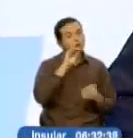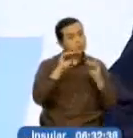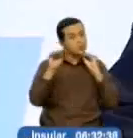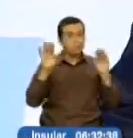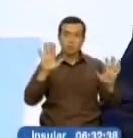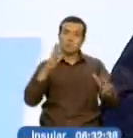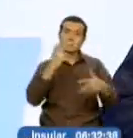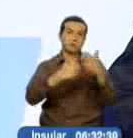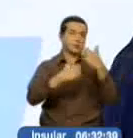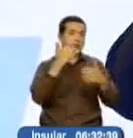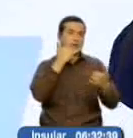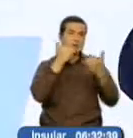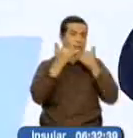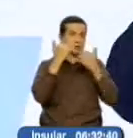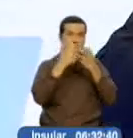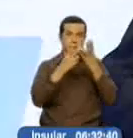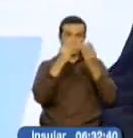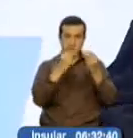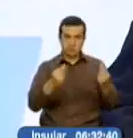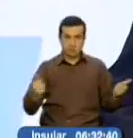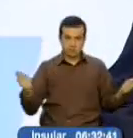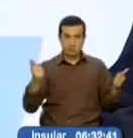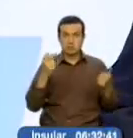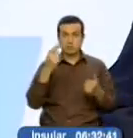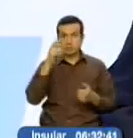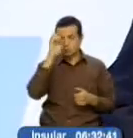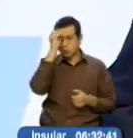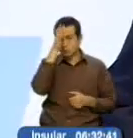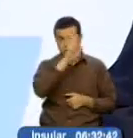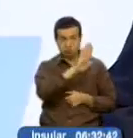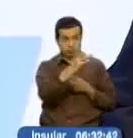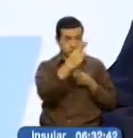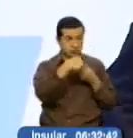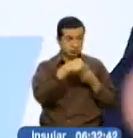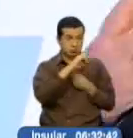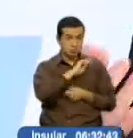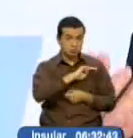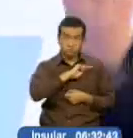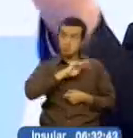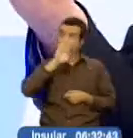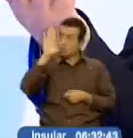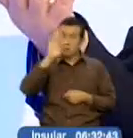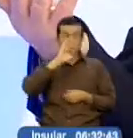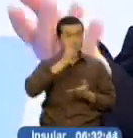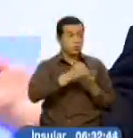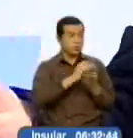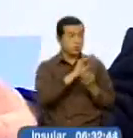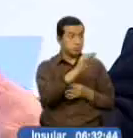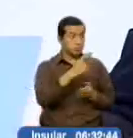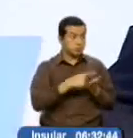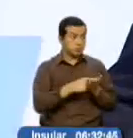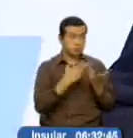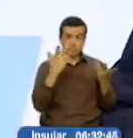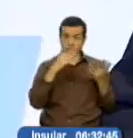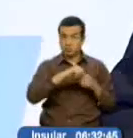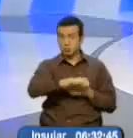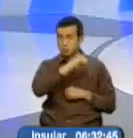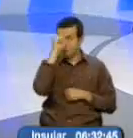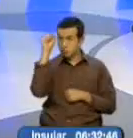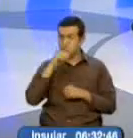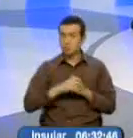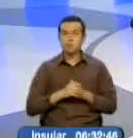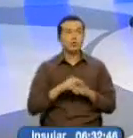hay un pequeño problema que se soluciona con la inteligente participación de ustedes, los municipios y las juntas parroquiales. Cuando uno escucha la